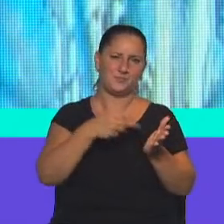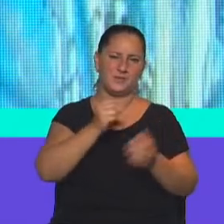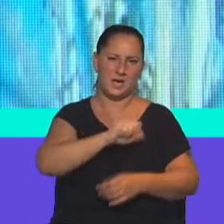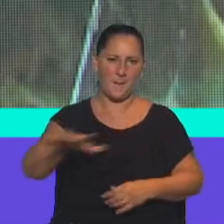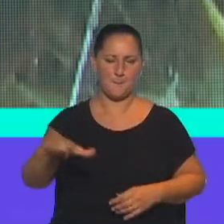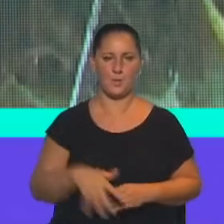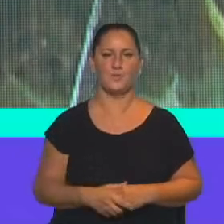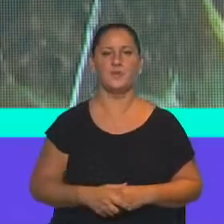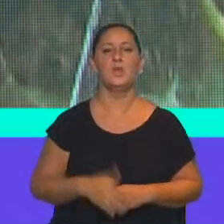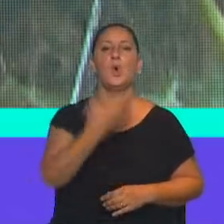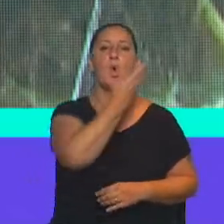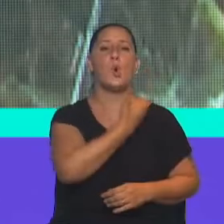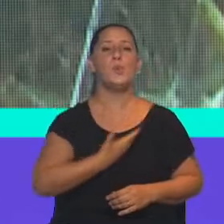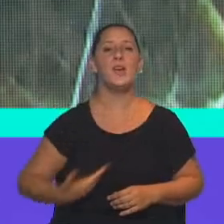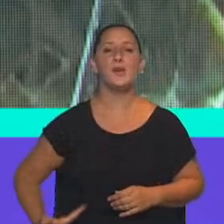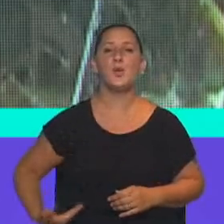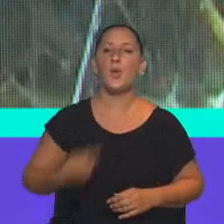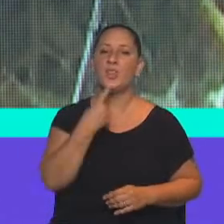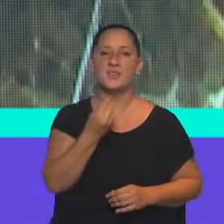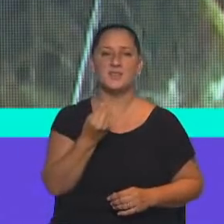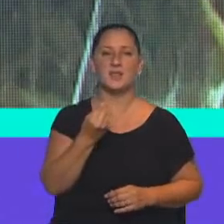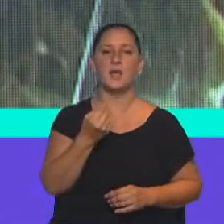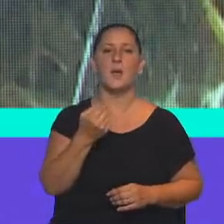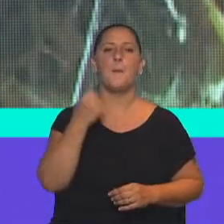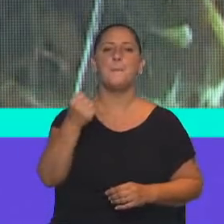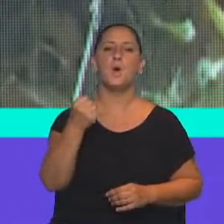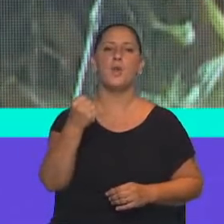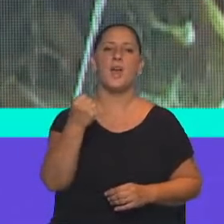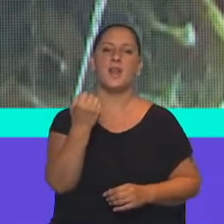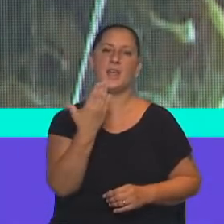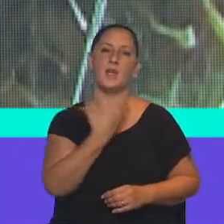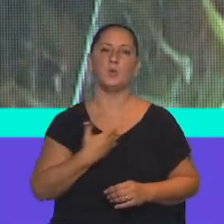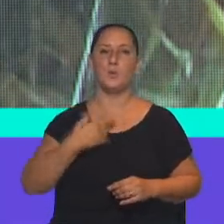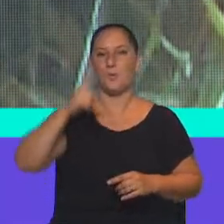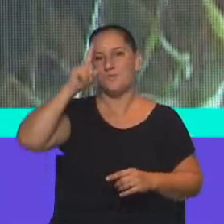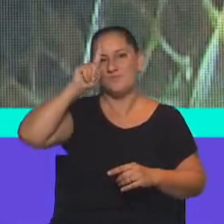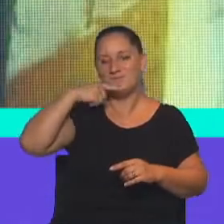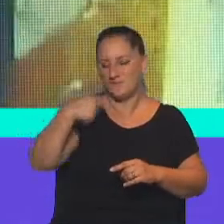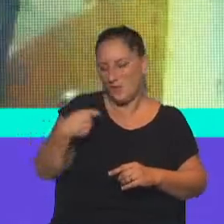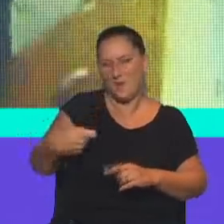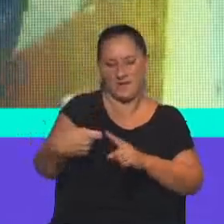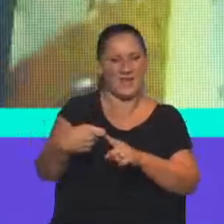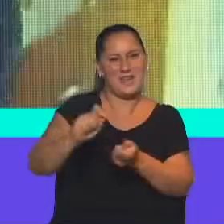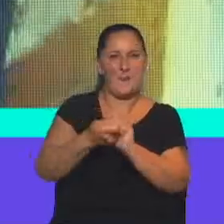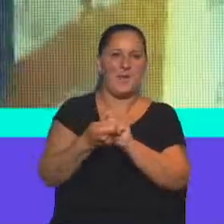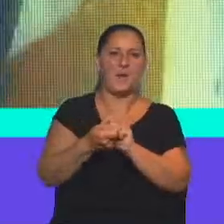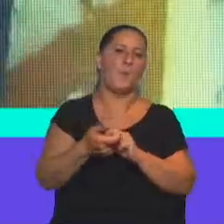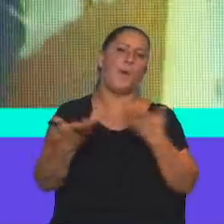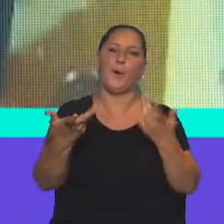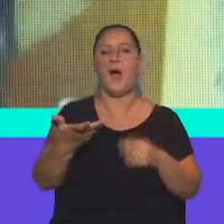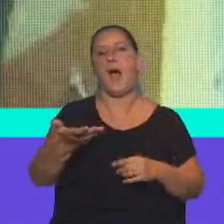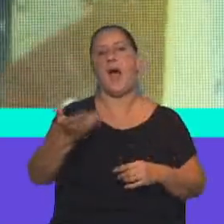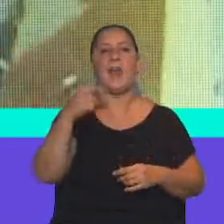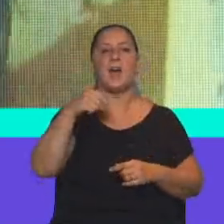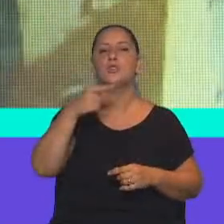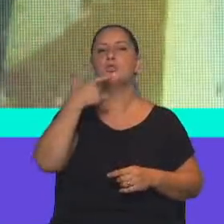atrás. Lo que dice el gobierno es, lo que no podemos hacer como Poder Ejecutivo es cambiar la alícuota. Digo, no puede el gobierno de un día para otro decir, ahora la